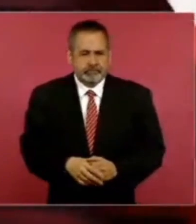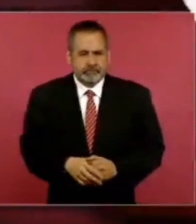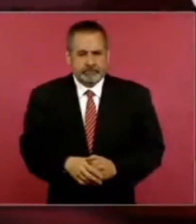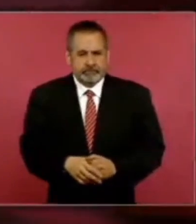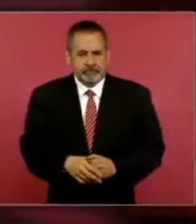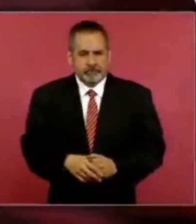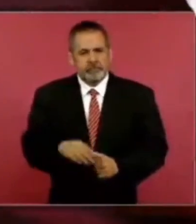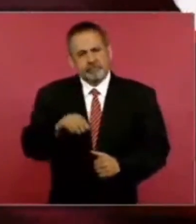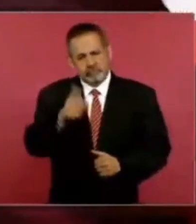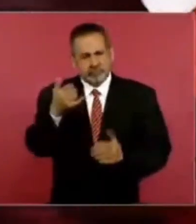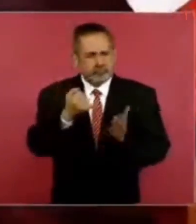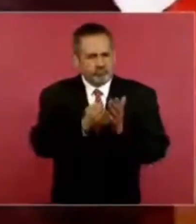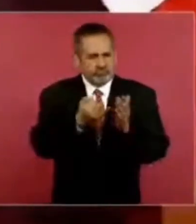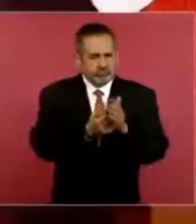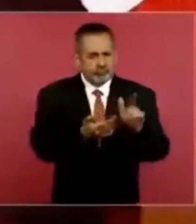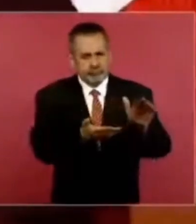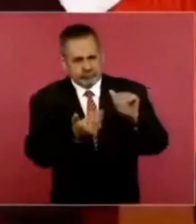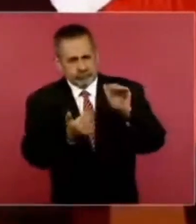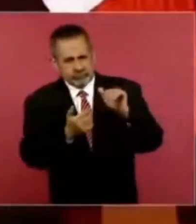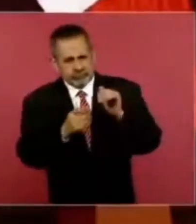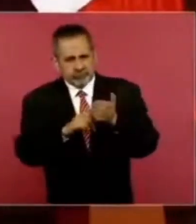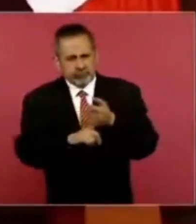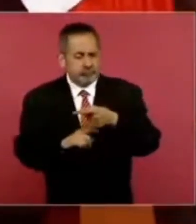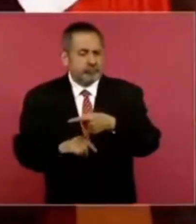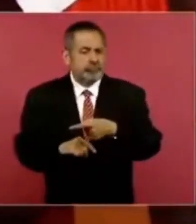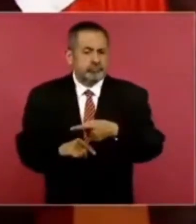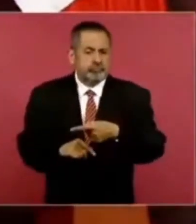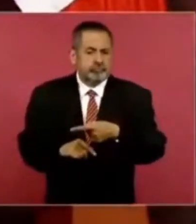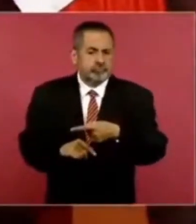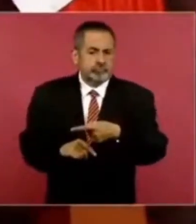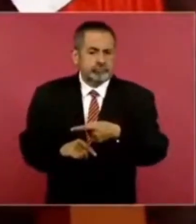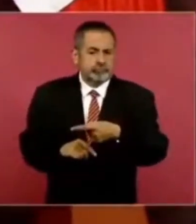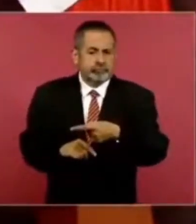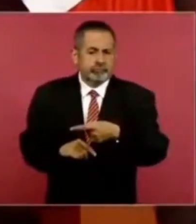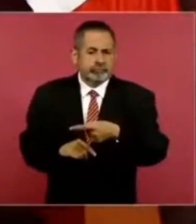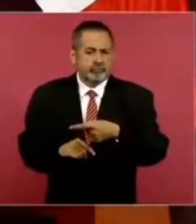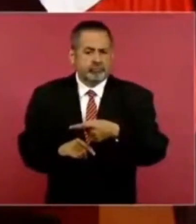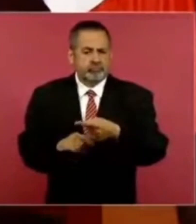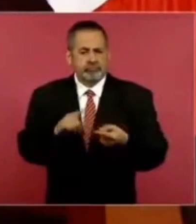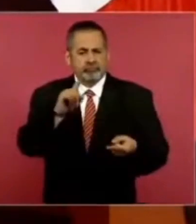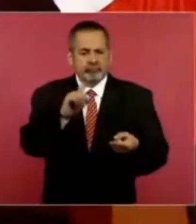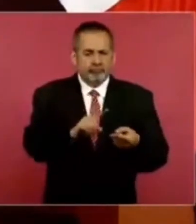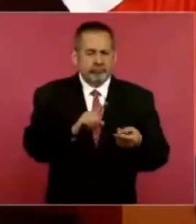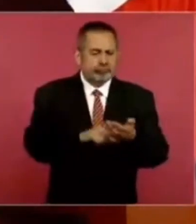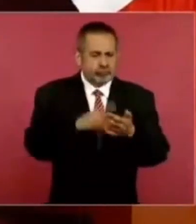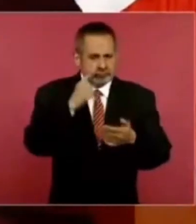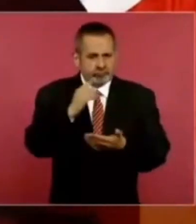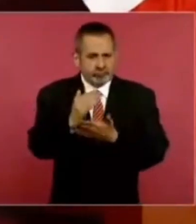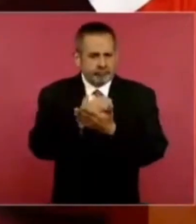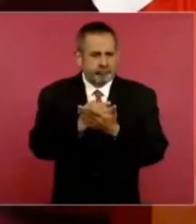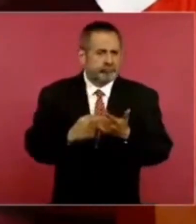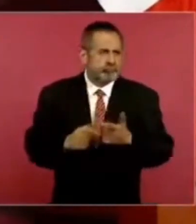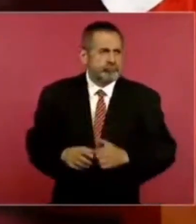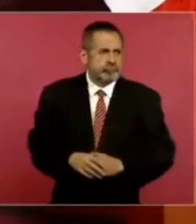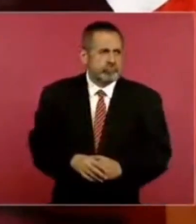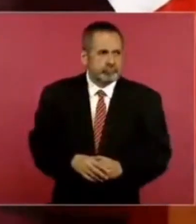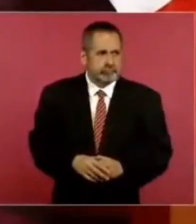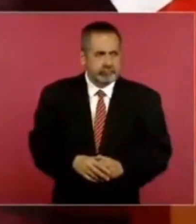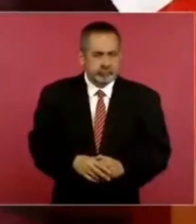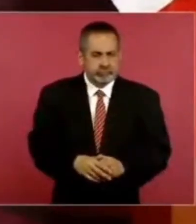en otros impuestos o no tributarios, tenemos una disminución. Aquí está, mire, esto es Pemex.